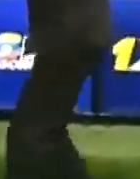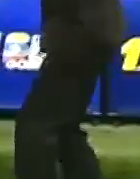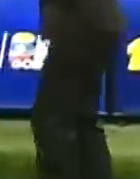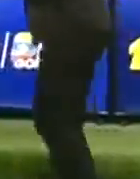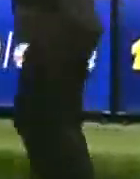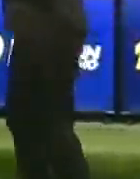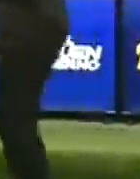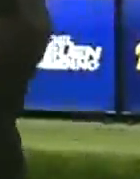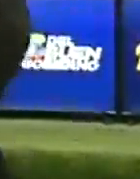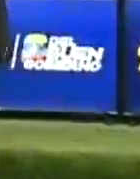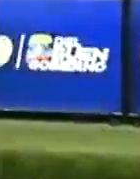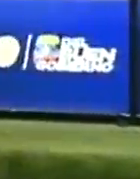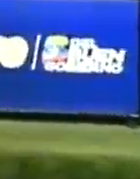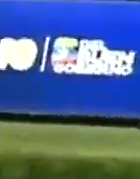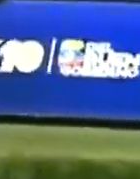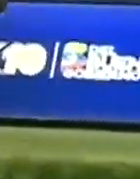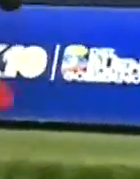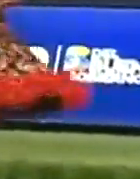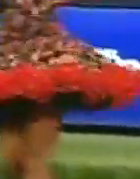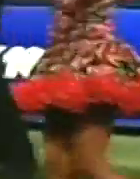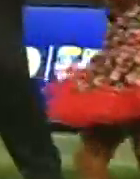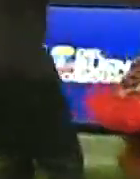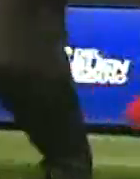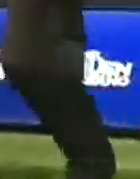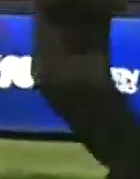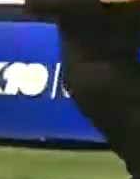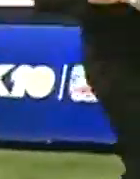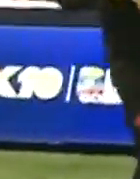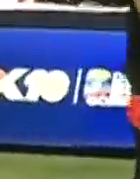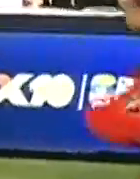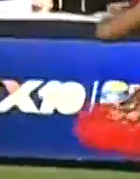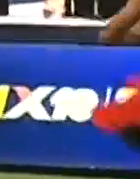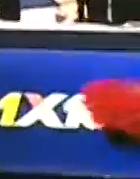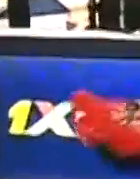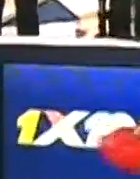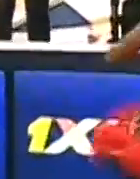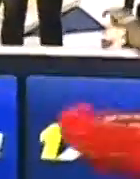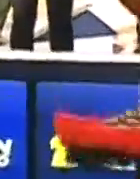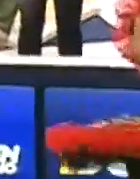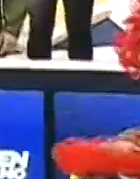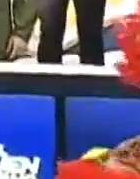al presidente al pie de un arma bailando. ¡Mama!